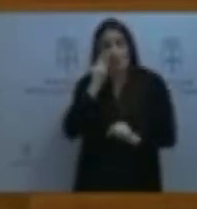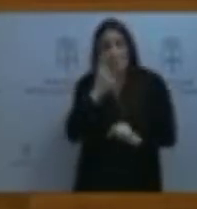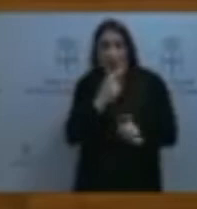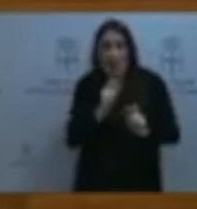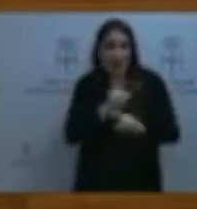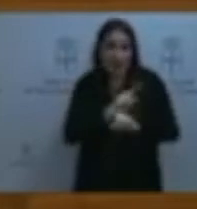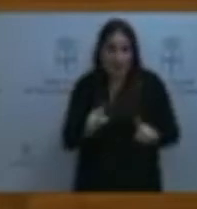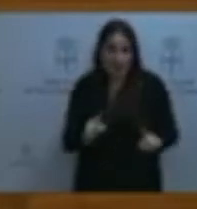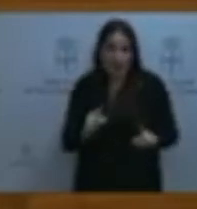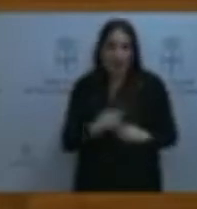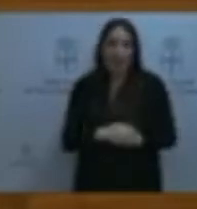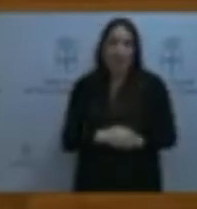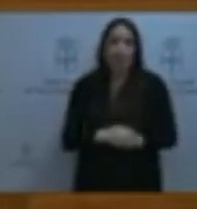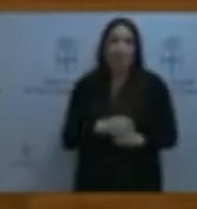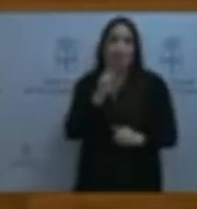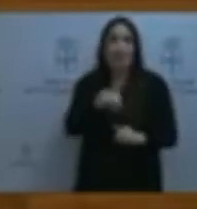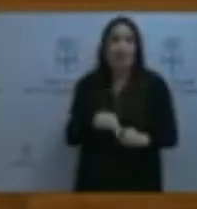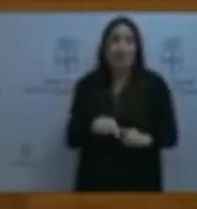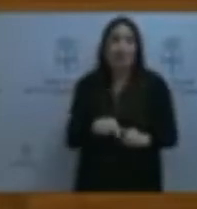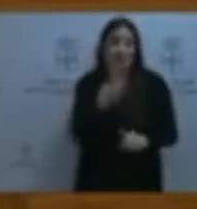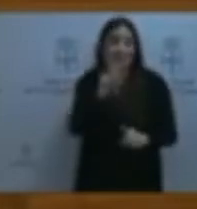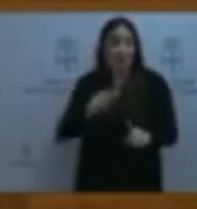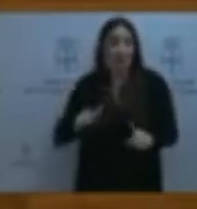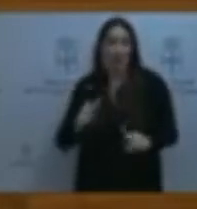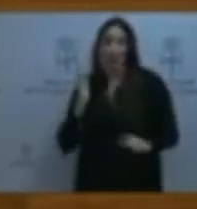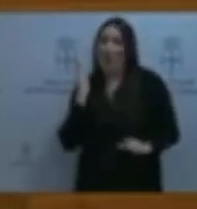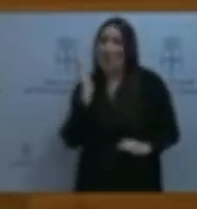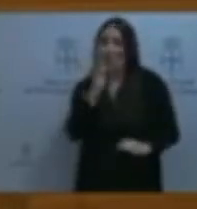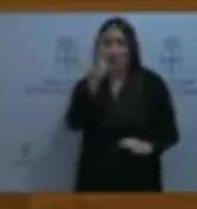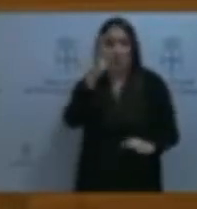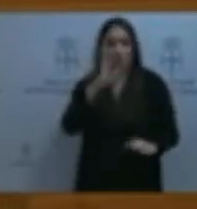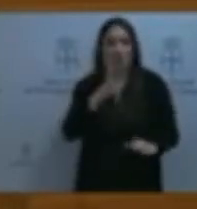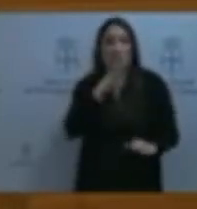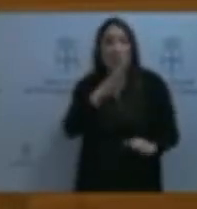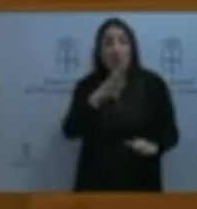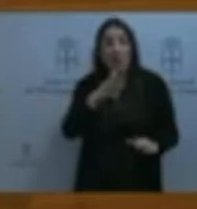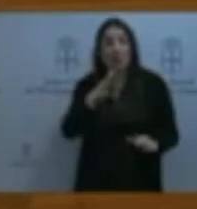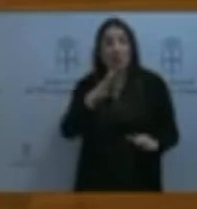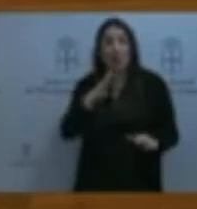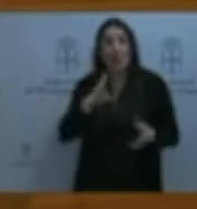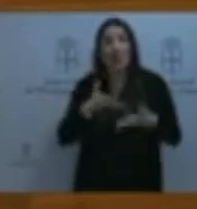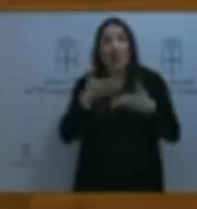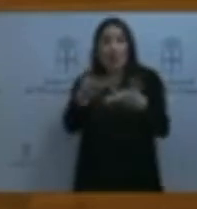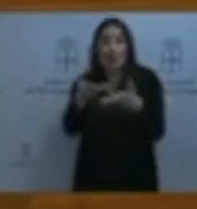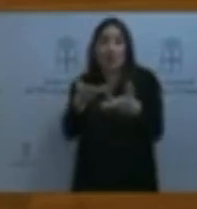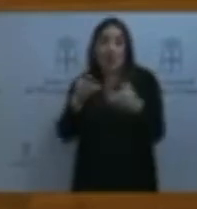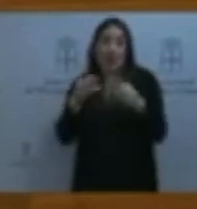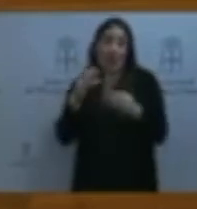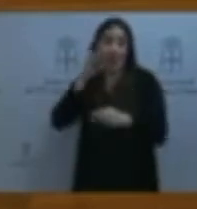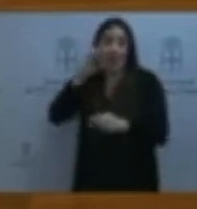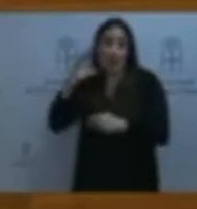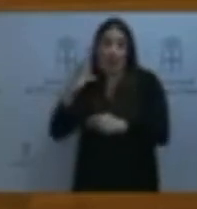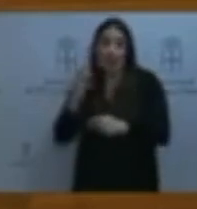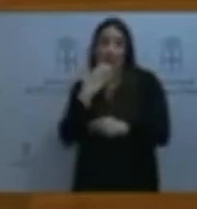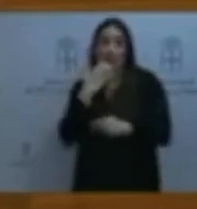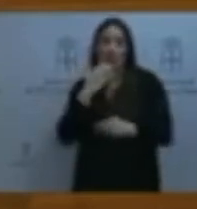Miren, el mismo lobo de las patas que deja que las ayudas de la política agraria comunitaria vayan a